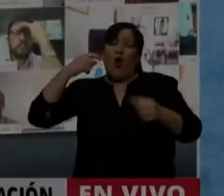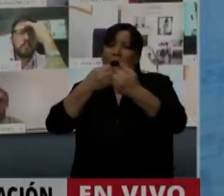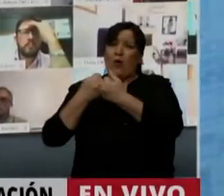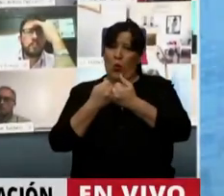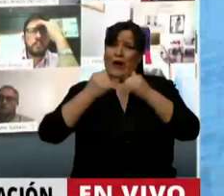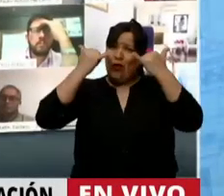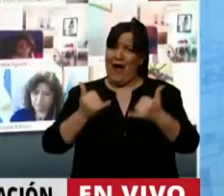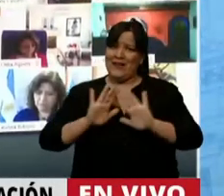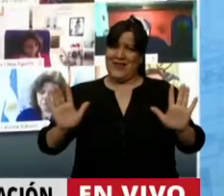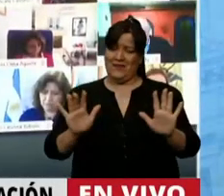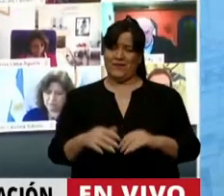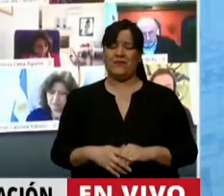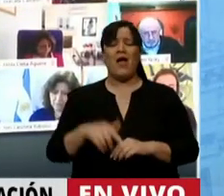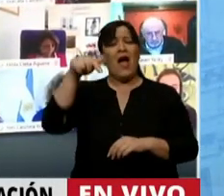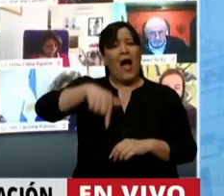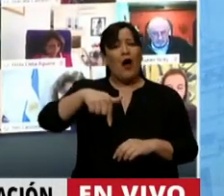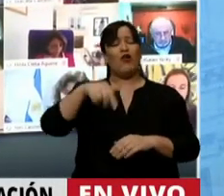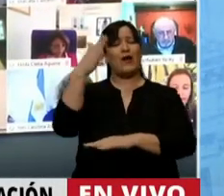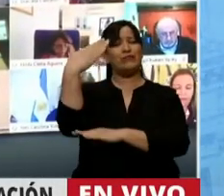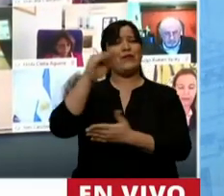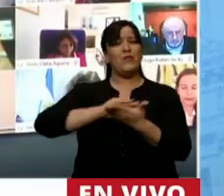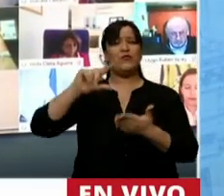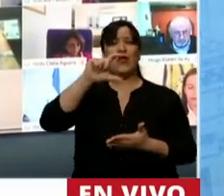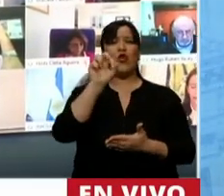tiene la palabra el diputado alfredo cornejo